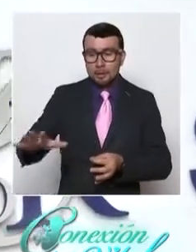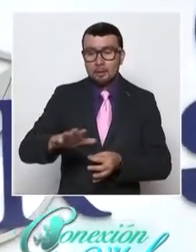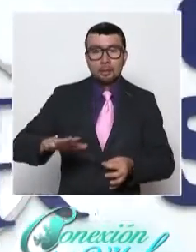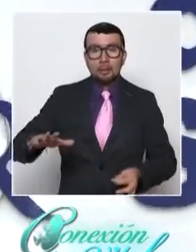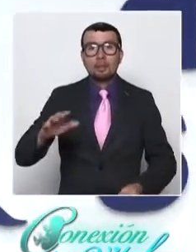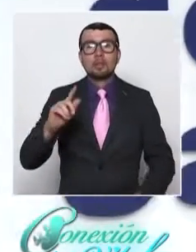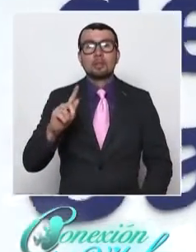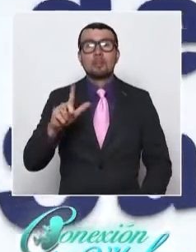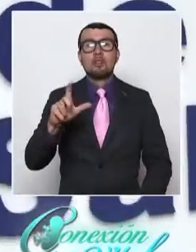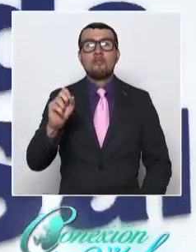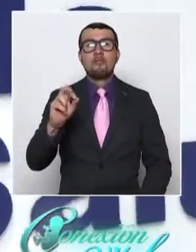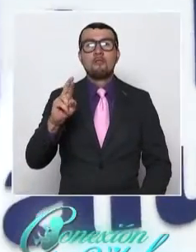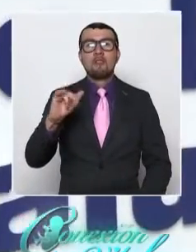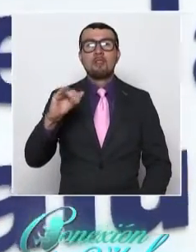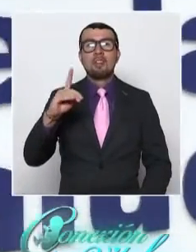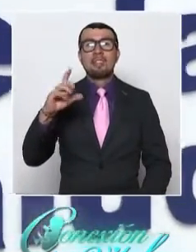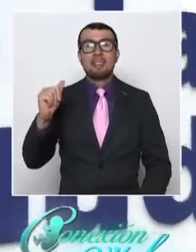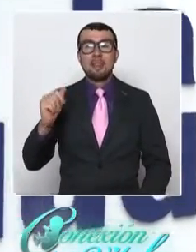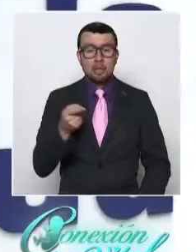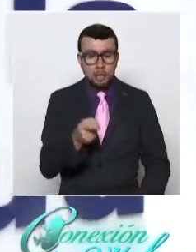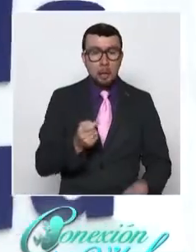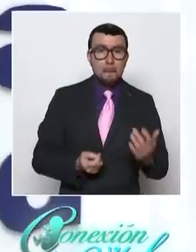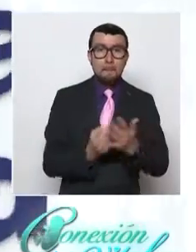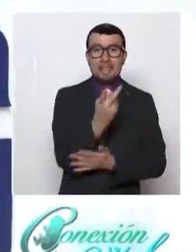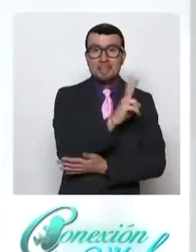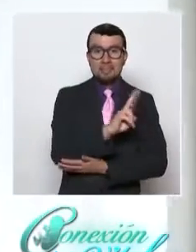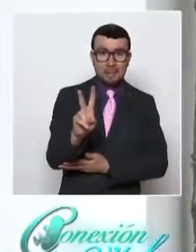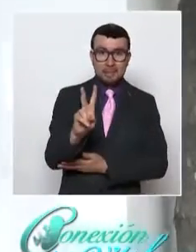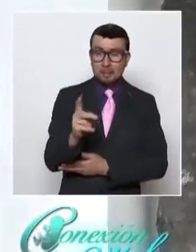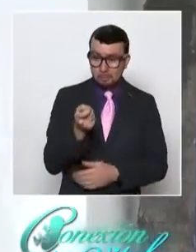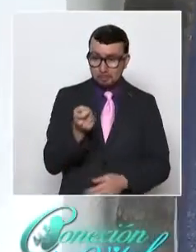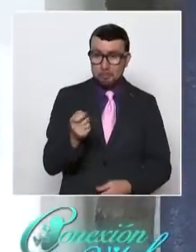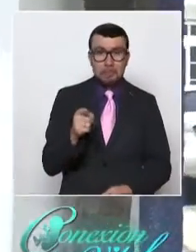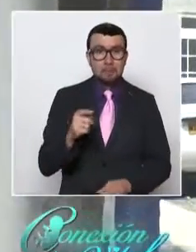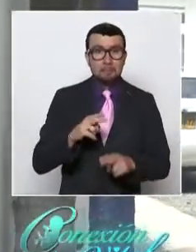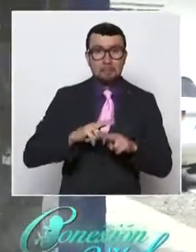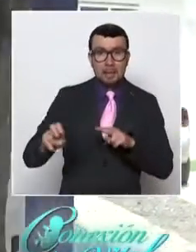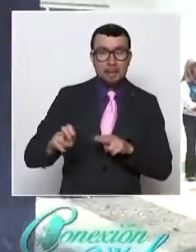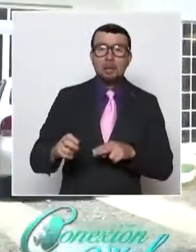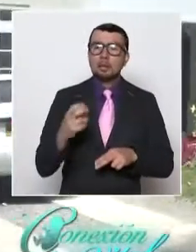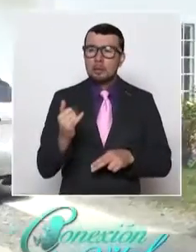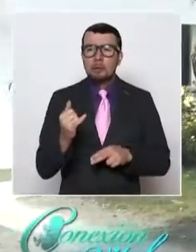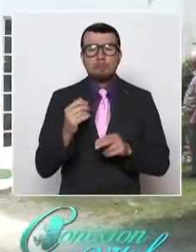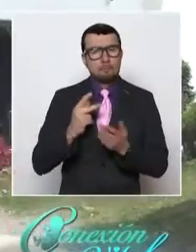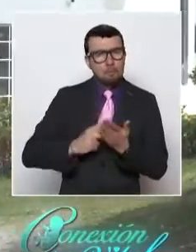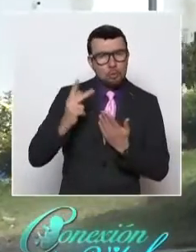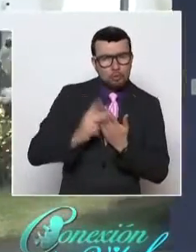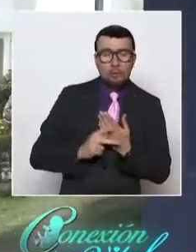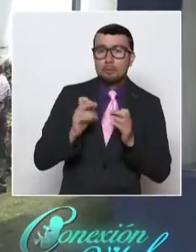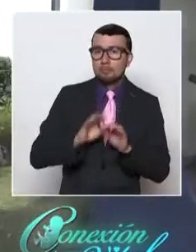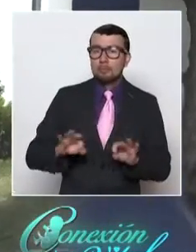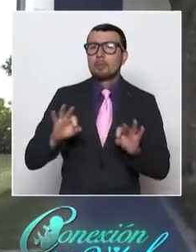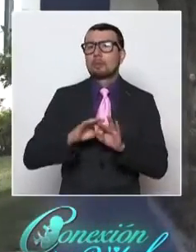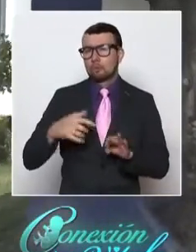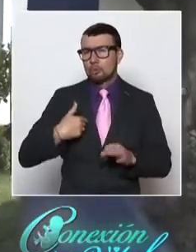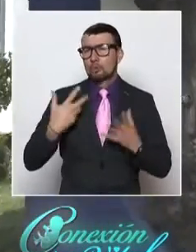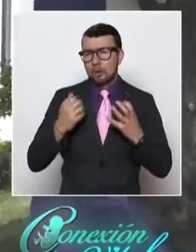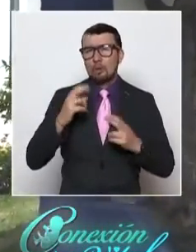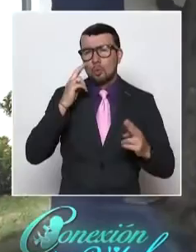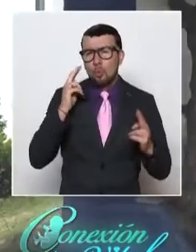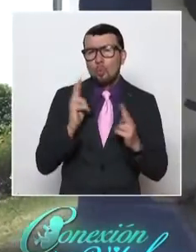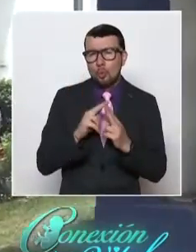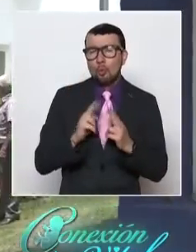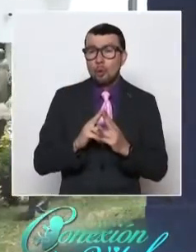Villa María. Esto es en las laderas de Manizales. Y esto es un proyecto bien interesante que quiero que conozcan. Estamos en un